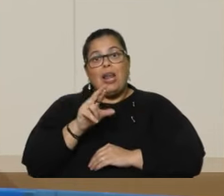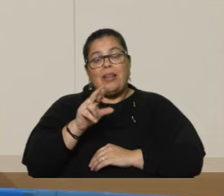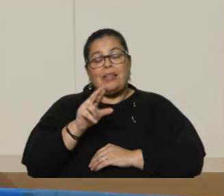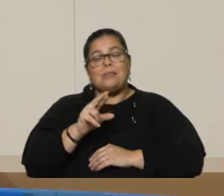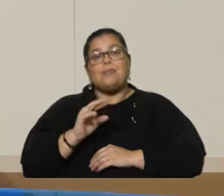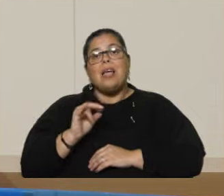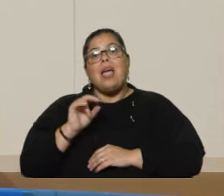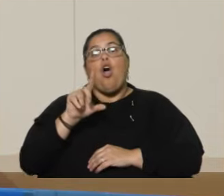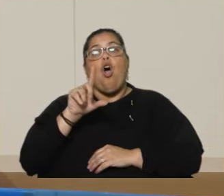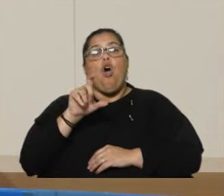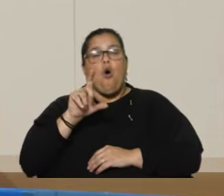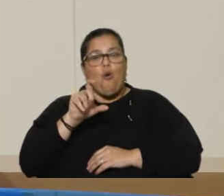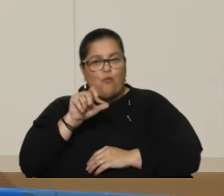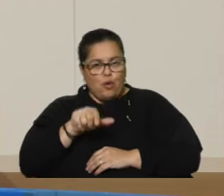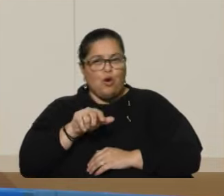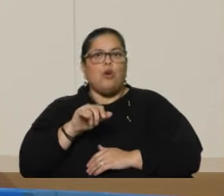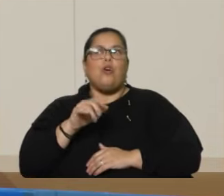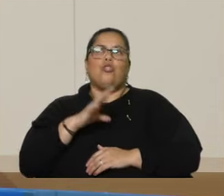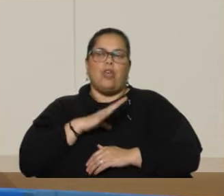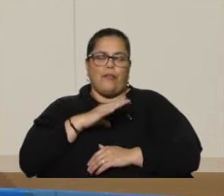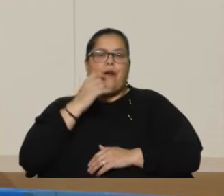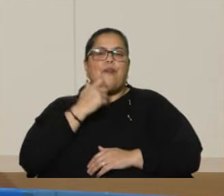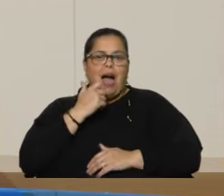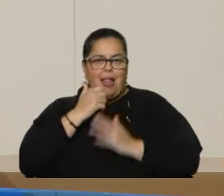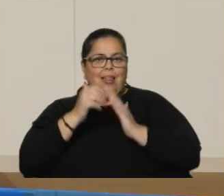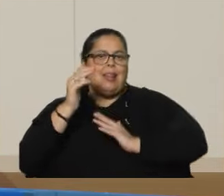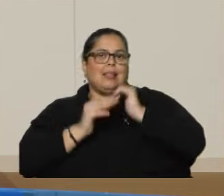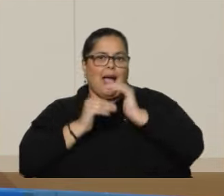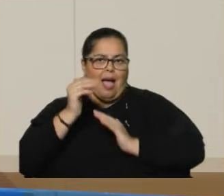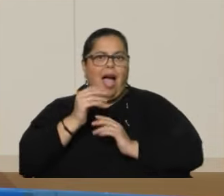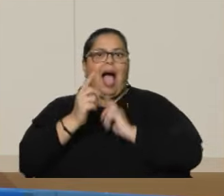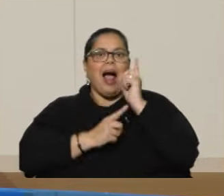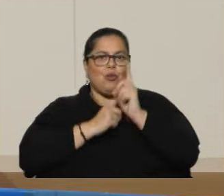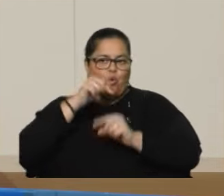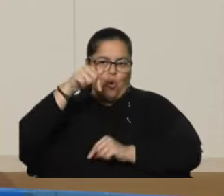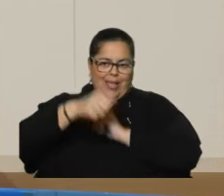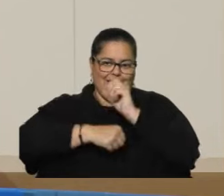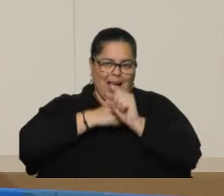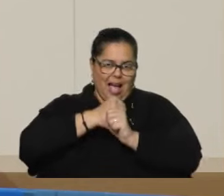claramente, no todo eso ya está ejecutado. Algunas cosas se están ejecutando en este año, otras